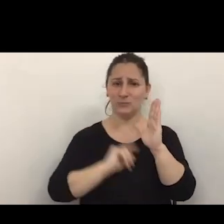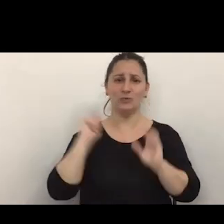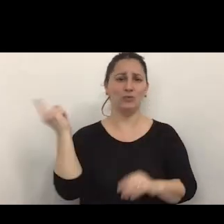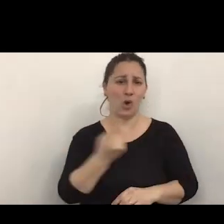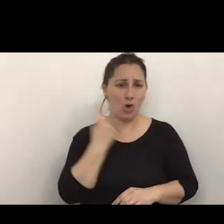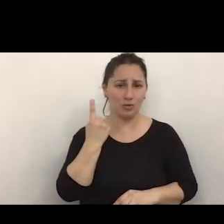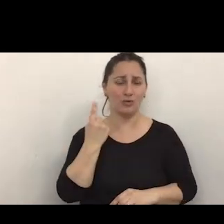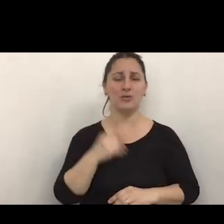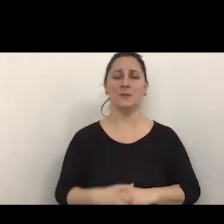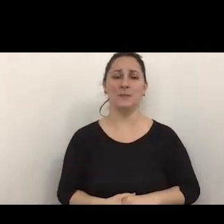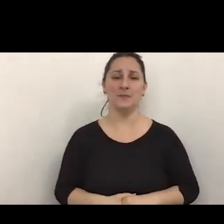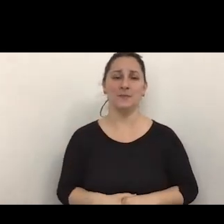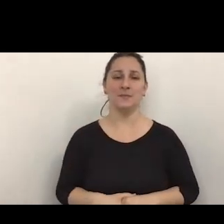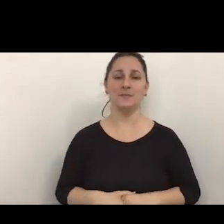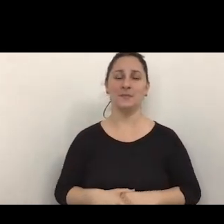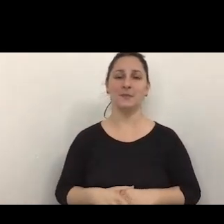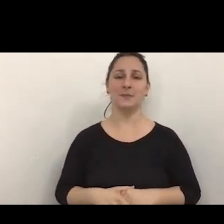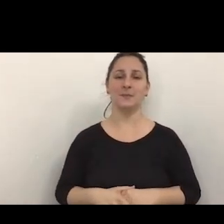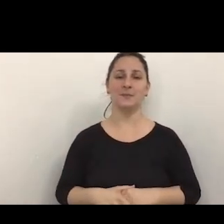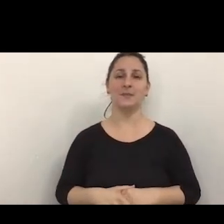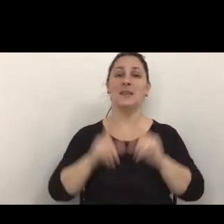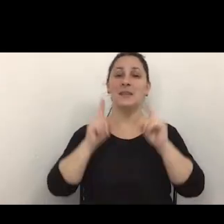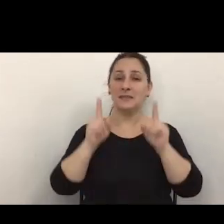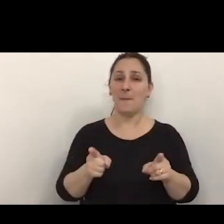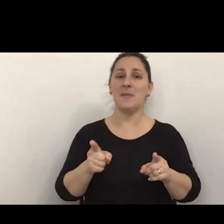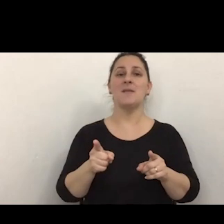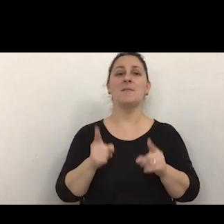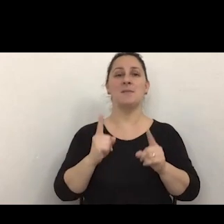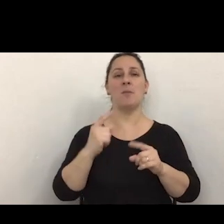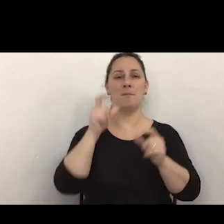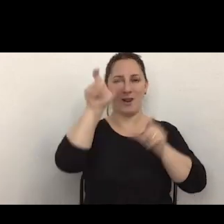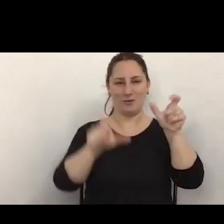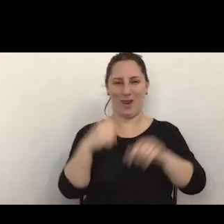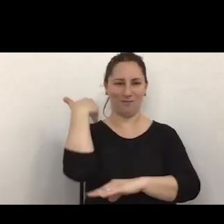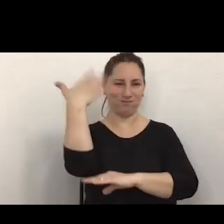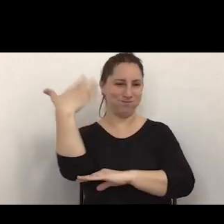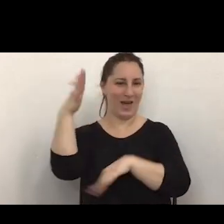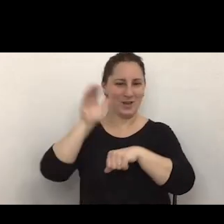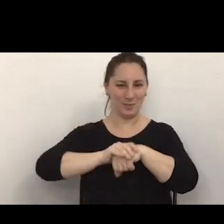ciclo y también, por supuesto, como decía recién, a los expositores, por supuesto.